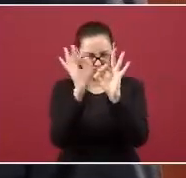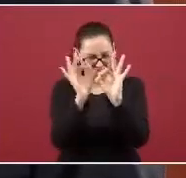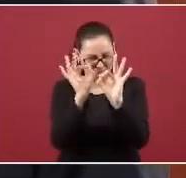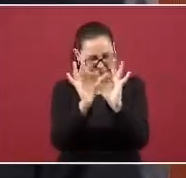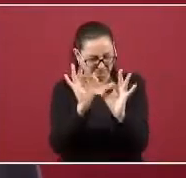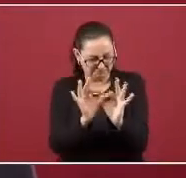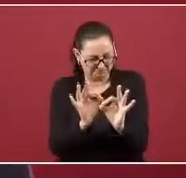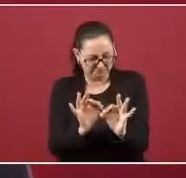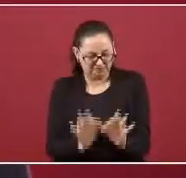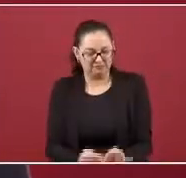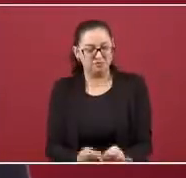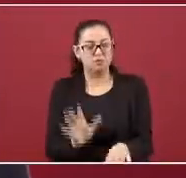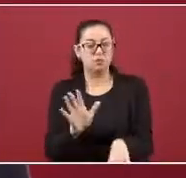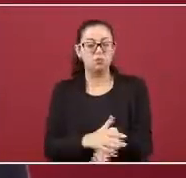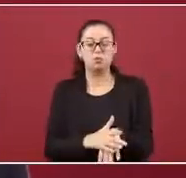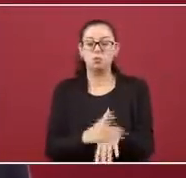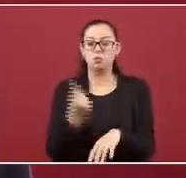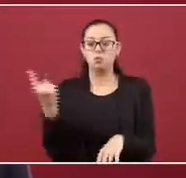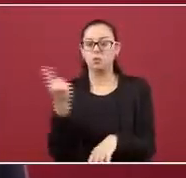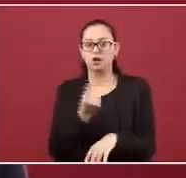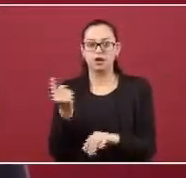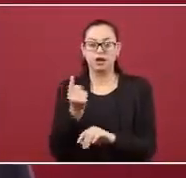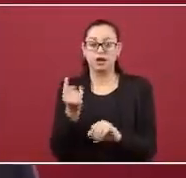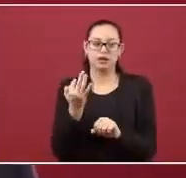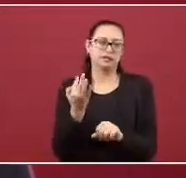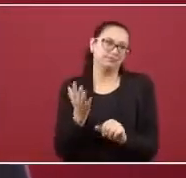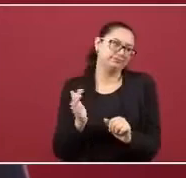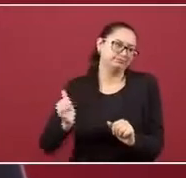porque como se politizó,